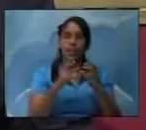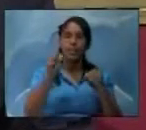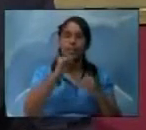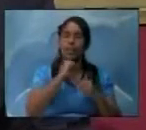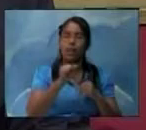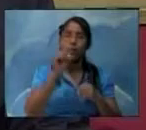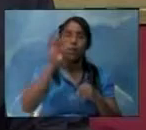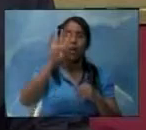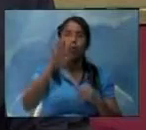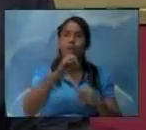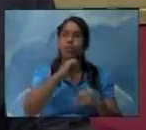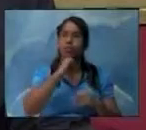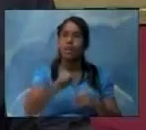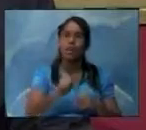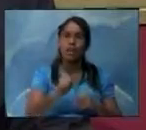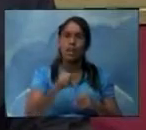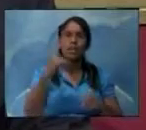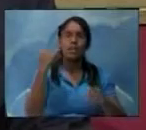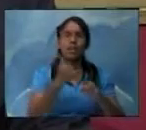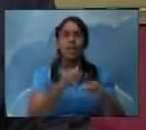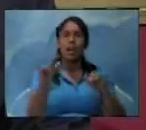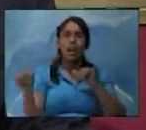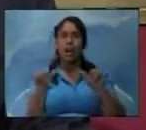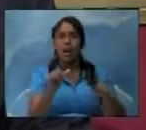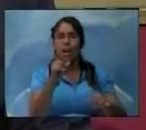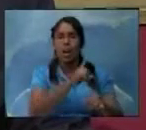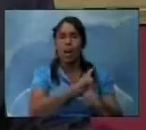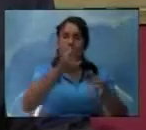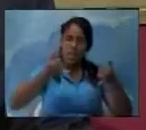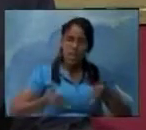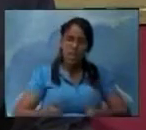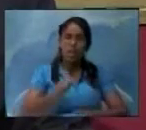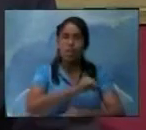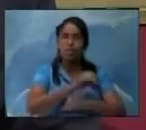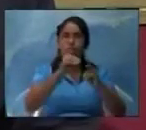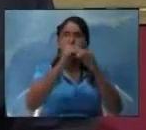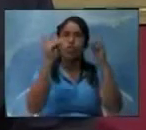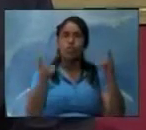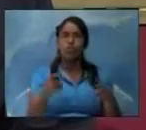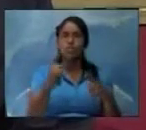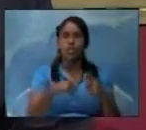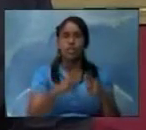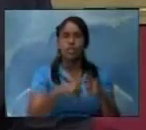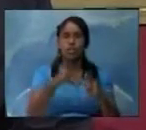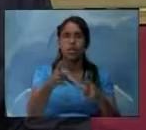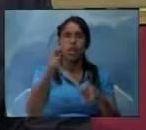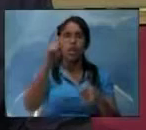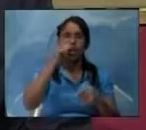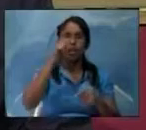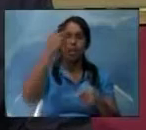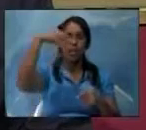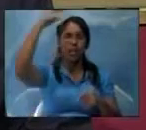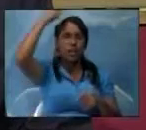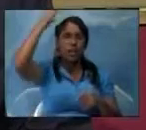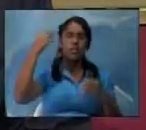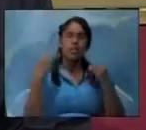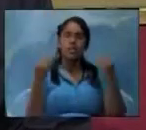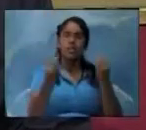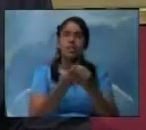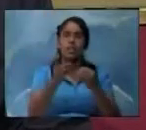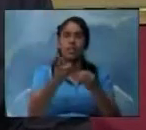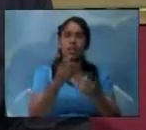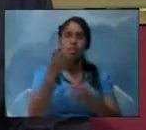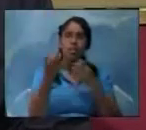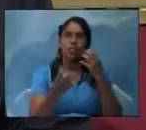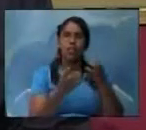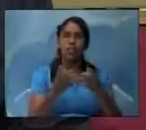del cuarto es semejante a hijo de los dioses. Entonces Nabucodonosor se acercó a la puerta del